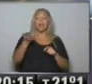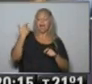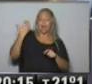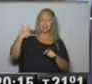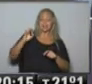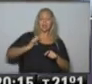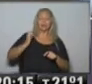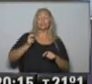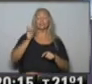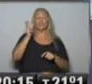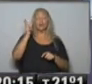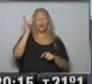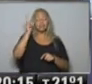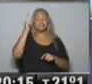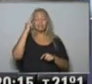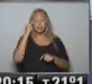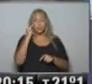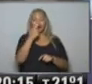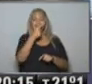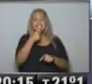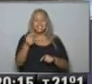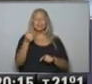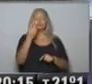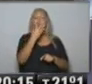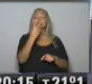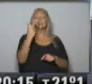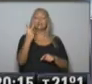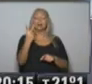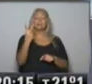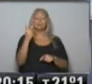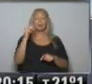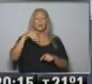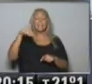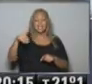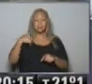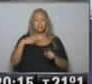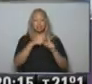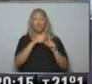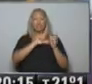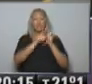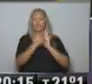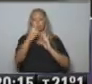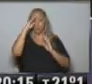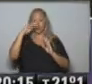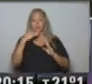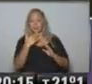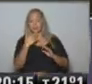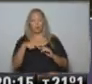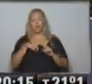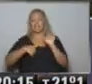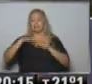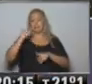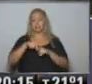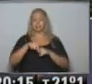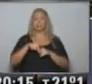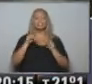habían caído 142 mm en todo el mes de abril Así que en un par de horas hemos superado el récord la cantidad de agua